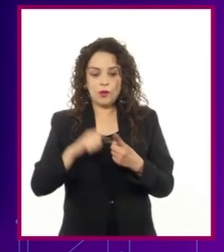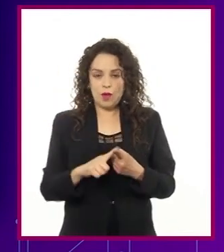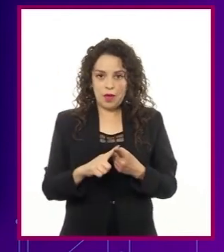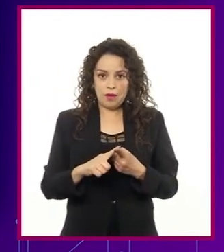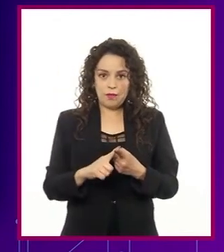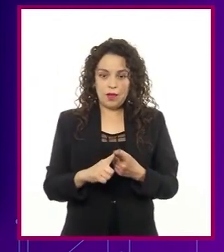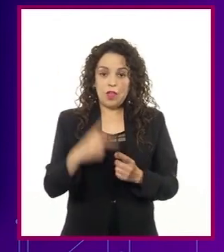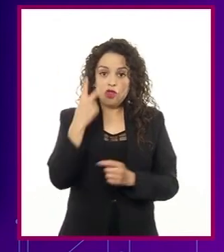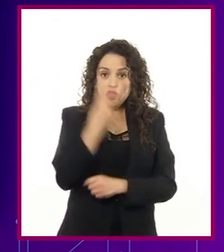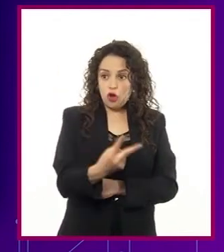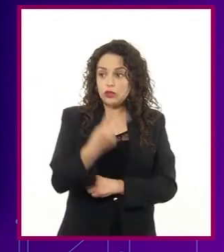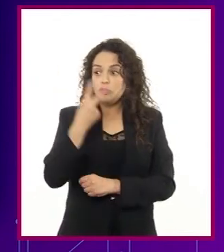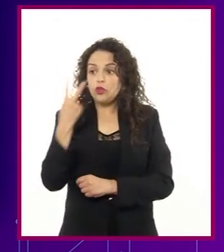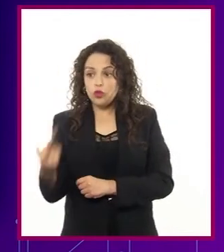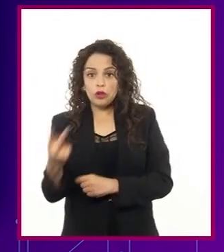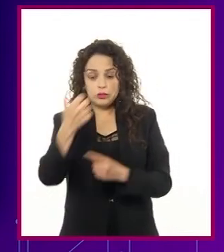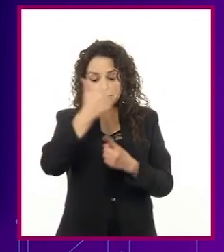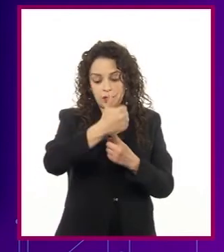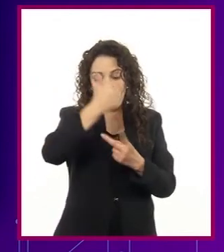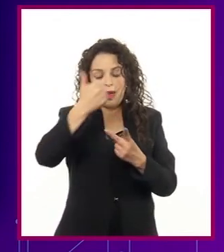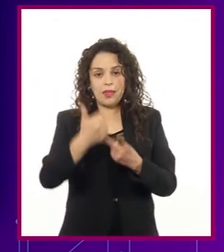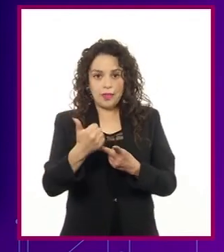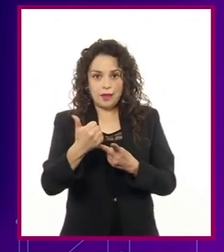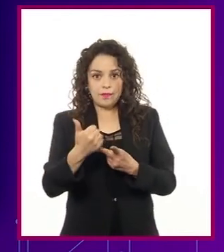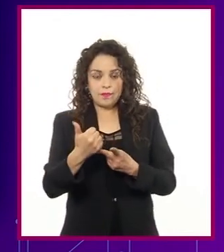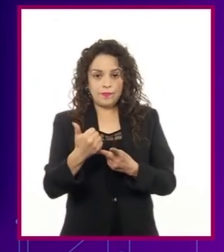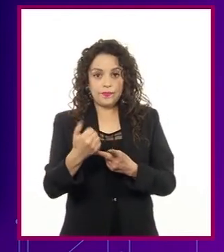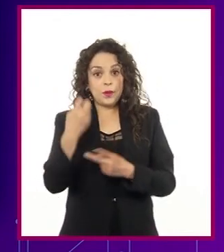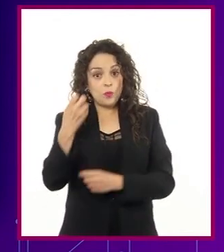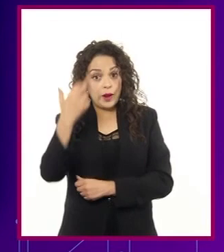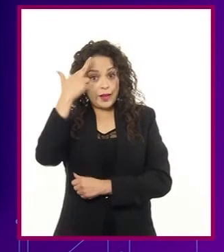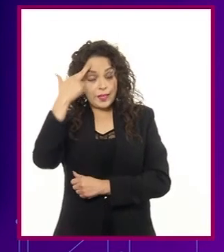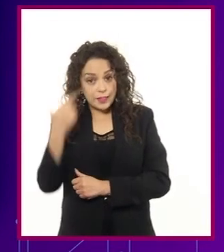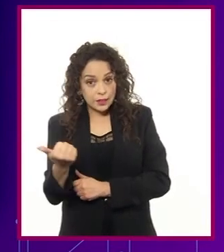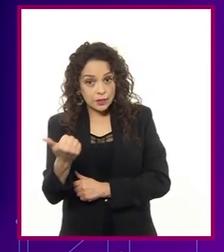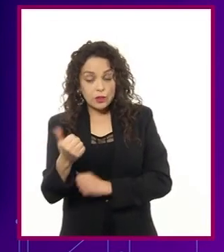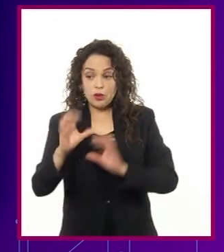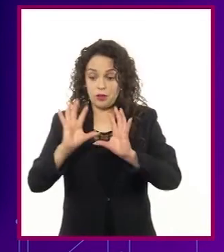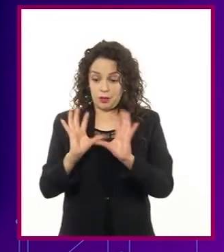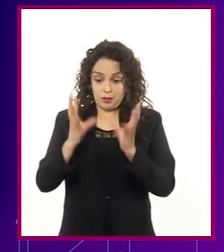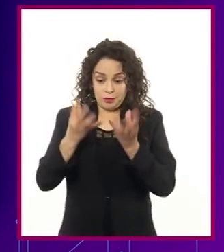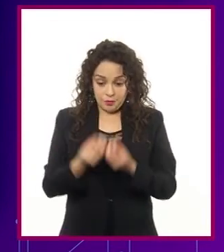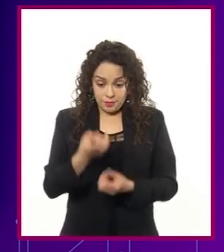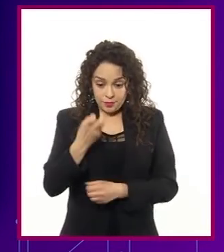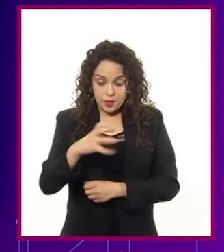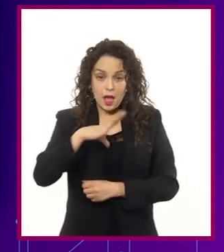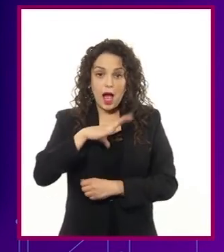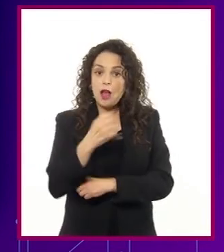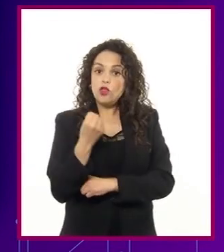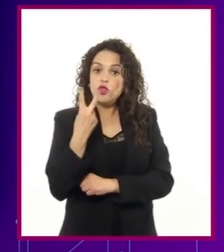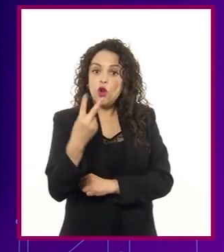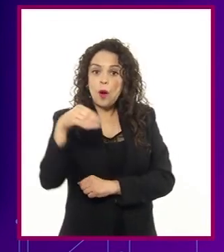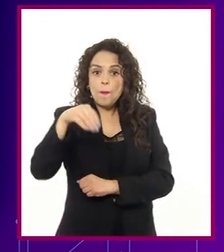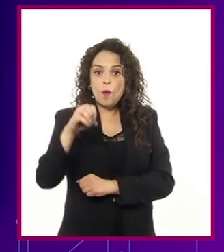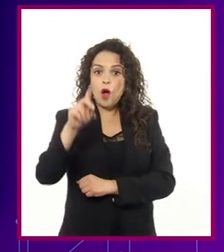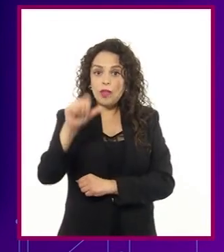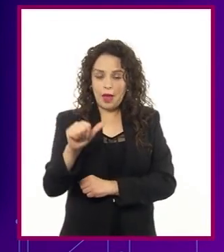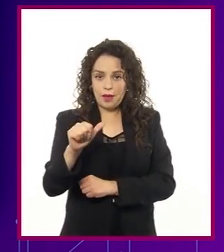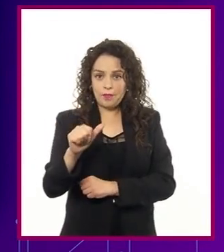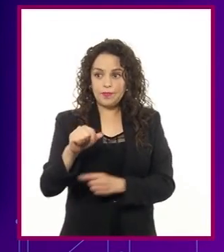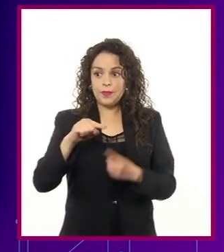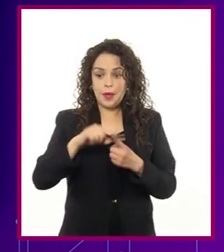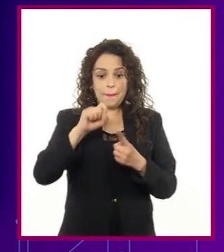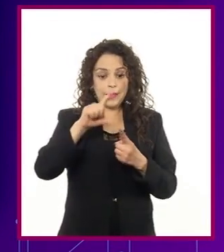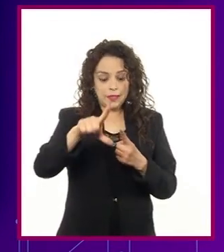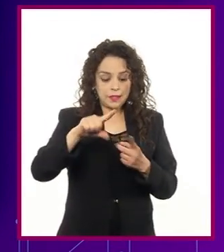2 repeticiones cada uno. Por tanto, este conjunto tiene 2 modas, 27